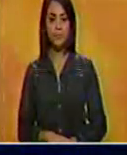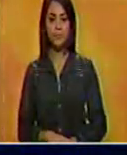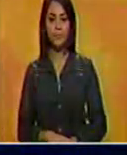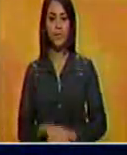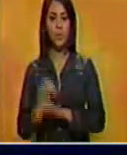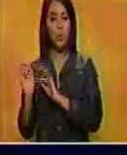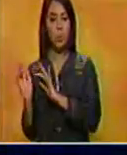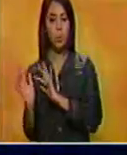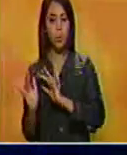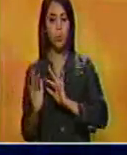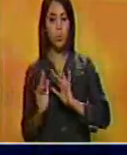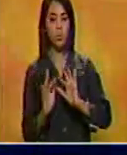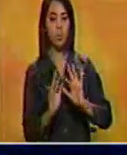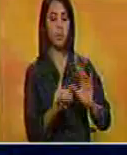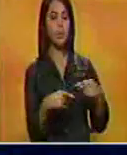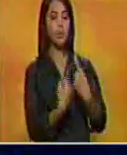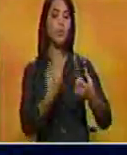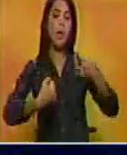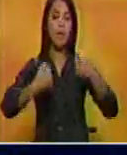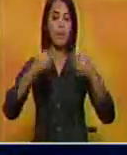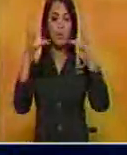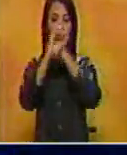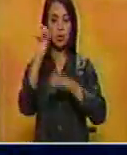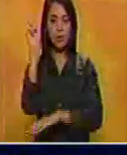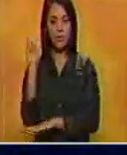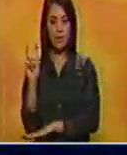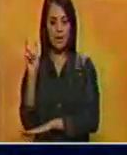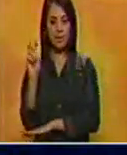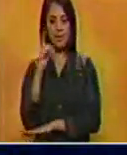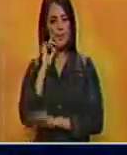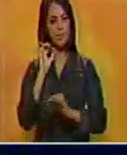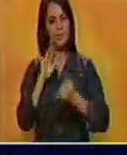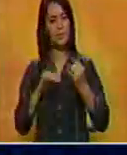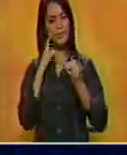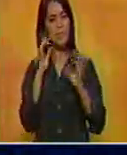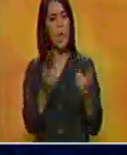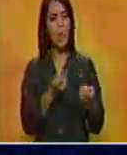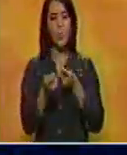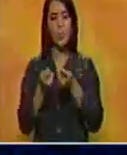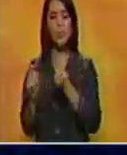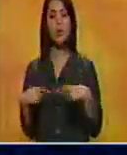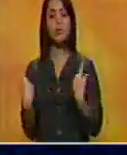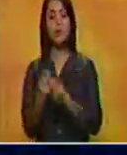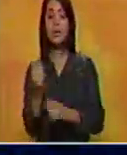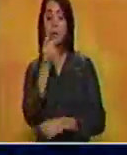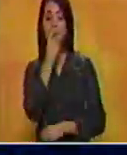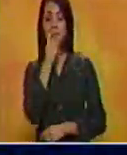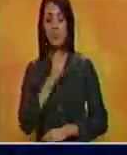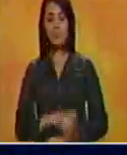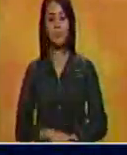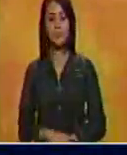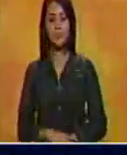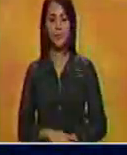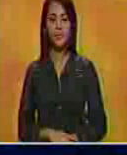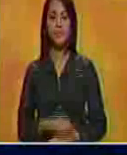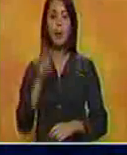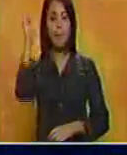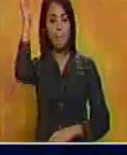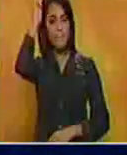Cientos de migrantes fueron llevados en buses la noche de este viernes hasta el primer control en la zona de Aguas Verdes en Tumbes,